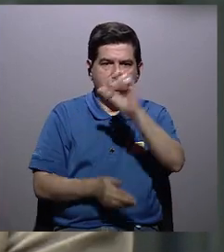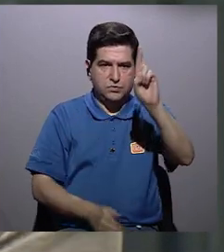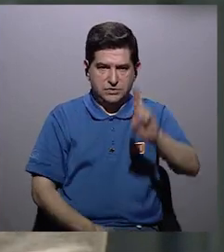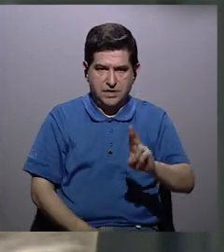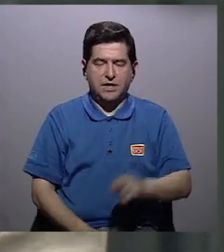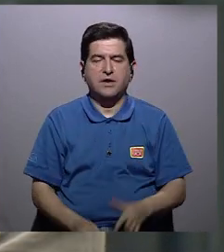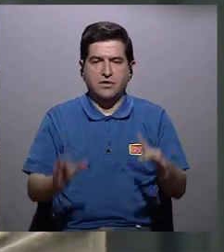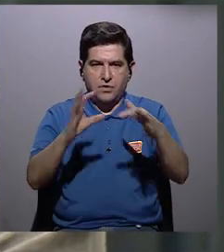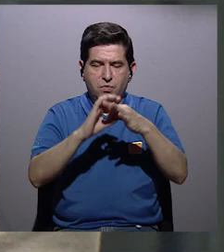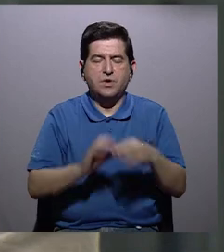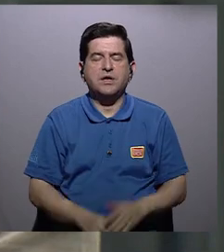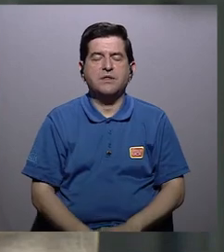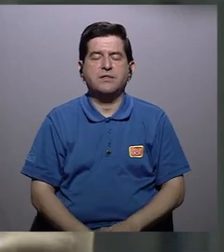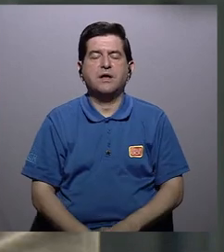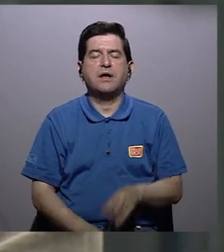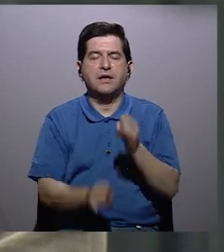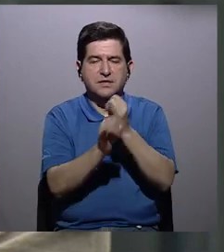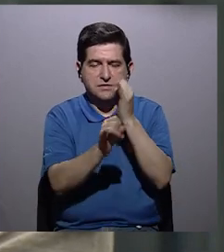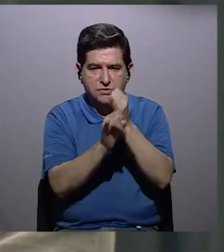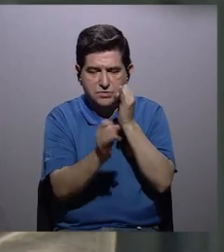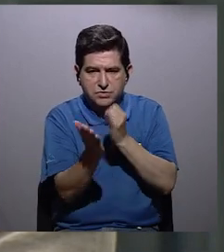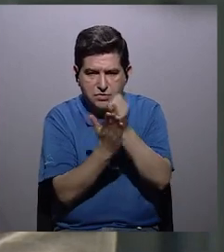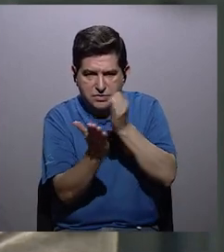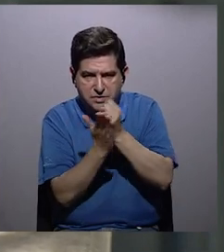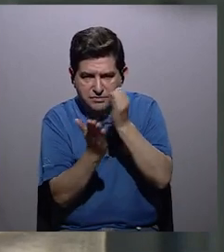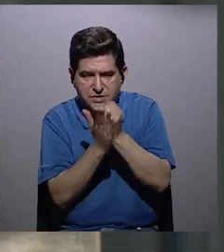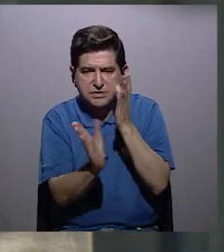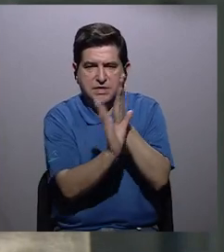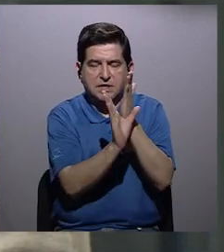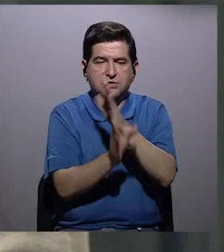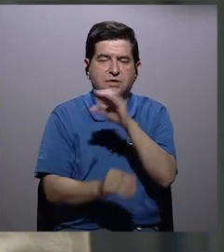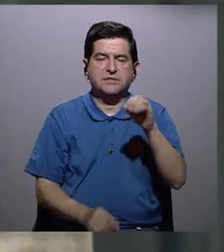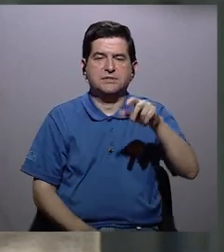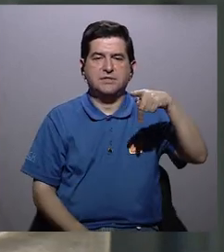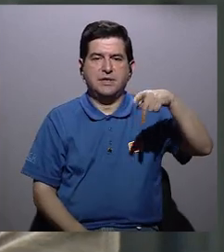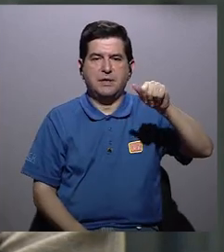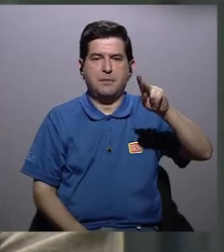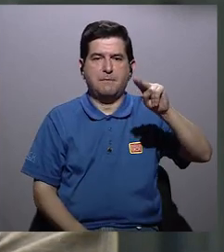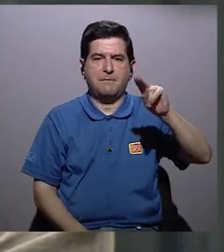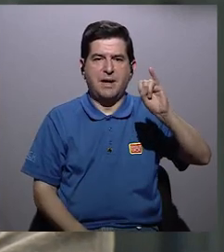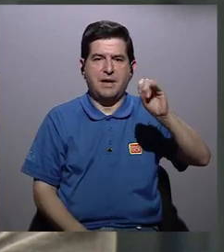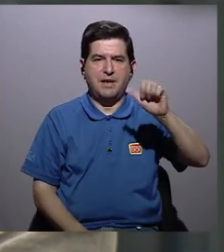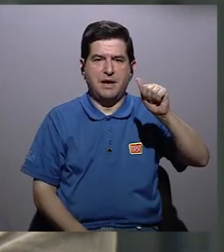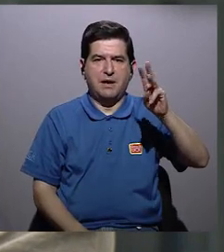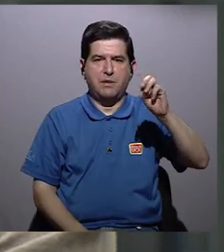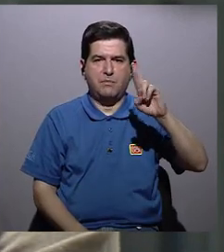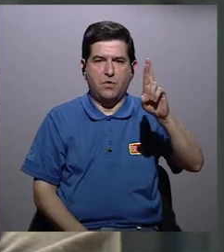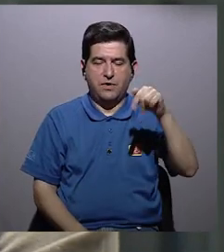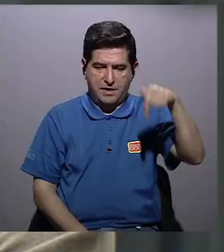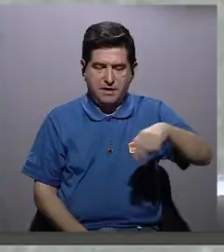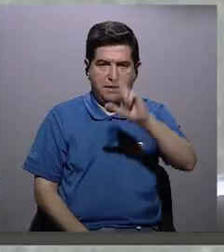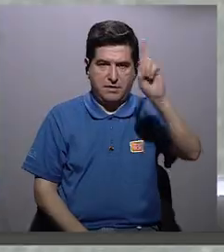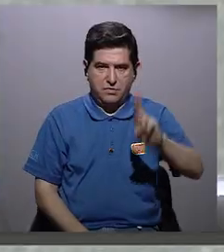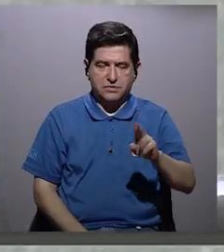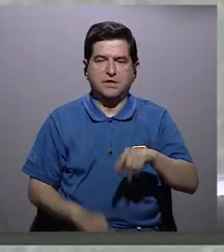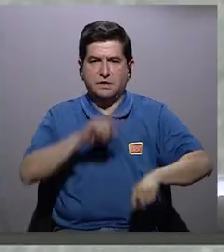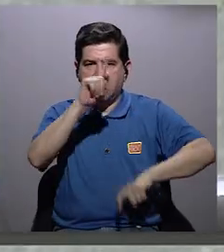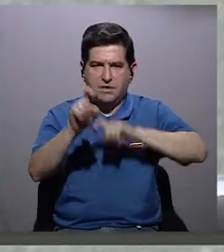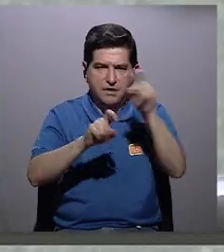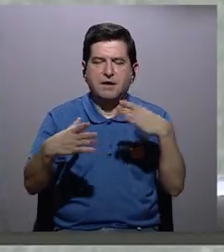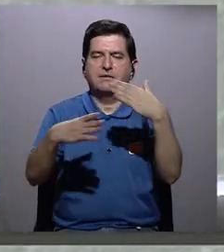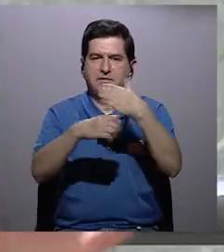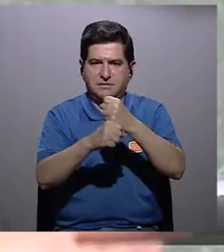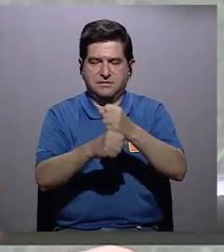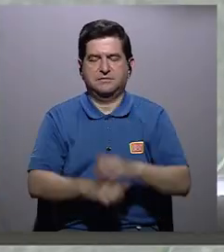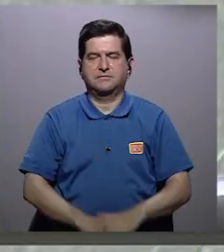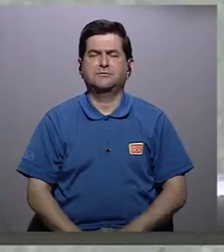en conjunto con la Fundación Paniamor que nos integramos a la red y al trabajo de hacer esta encuesta nacional en Costa Rica. Ok. En